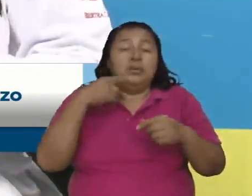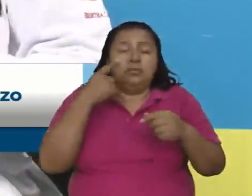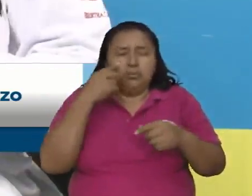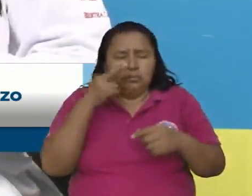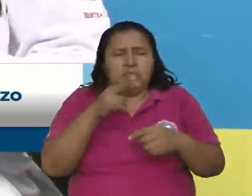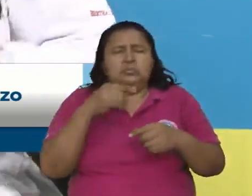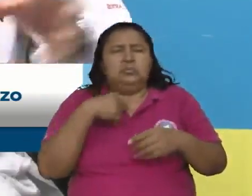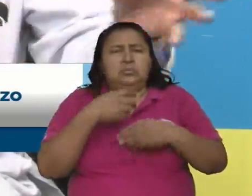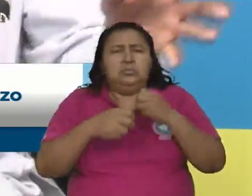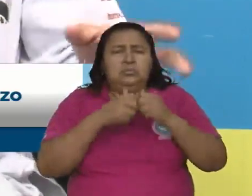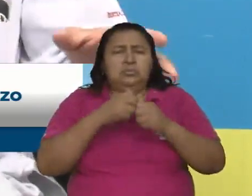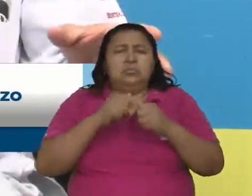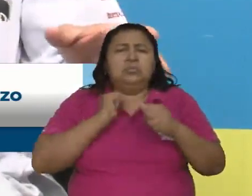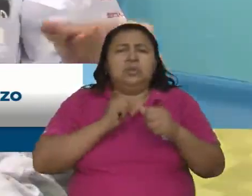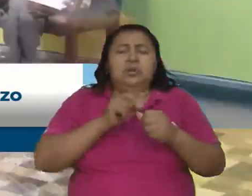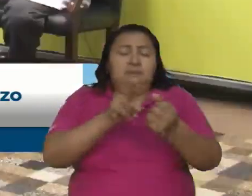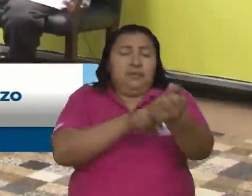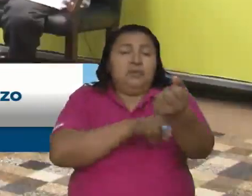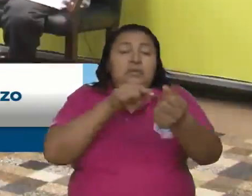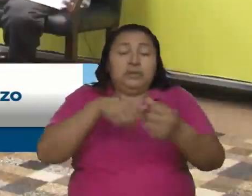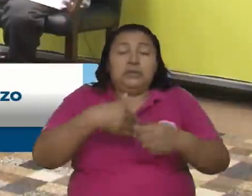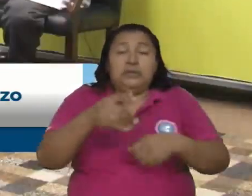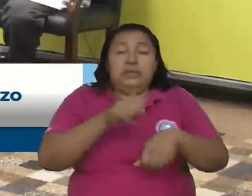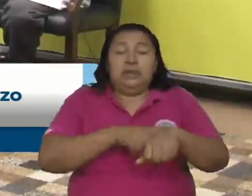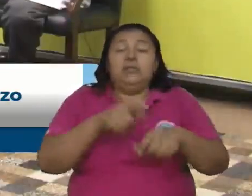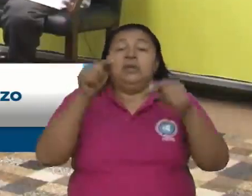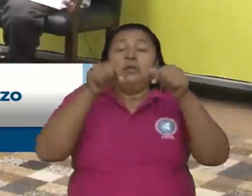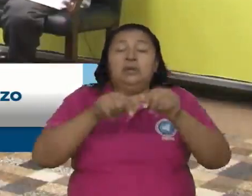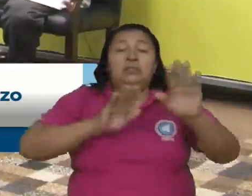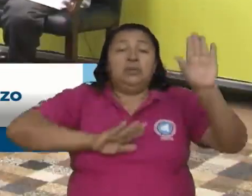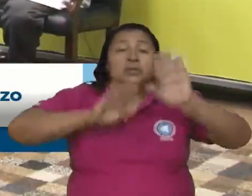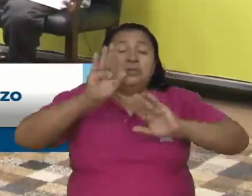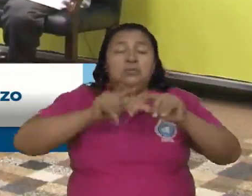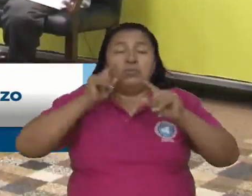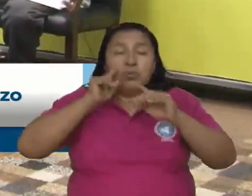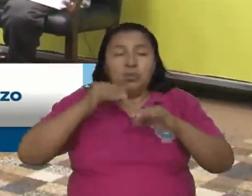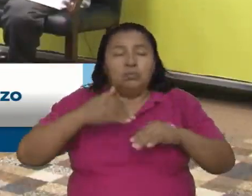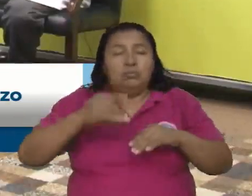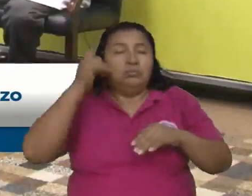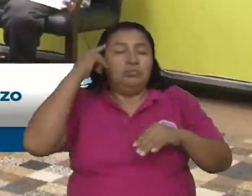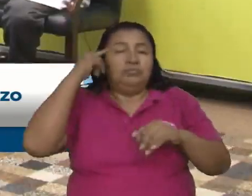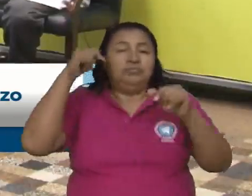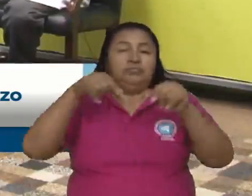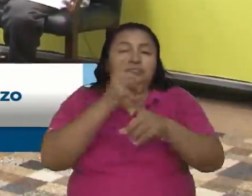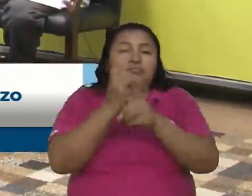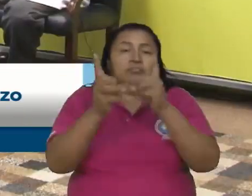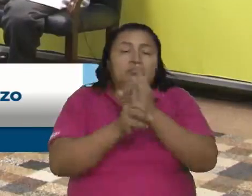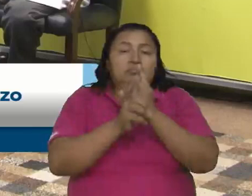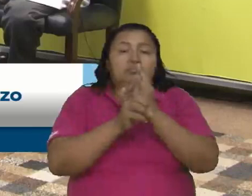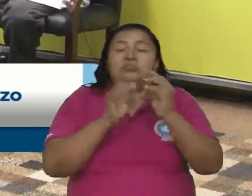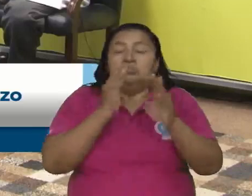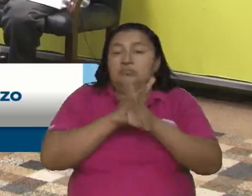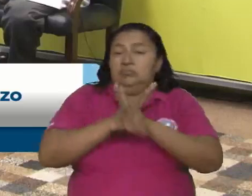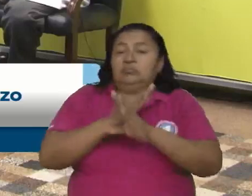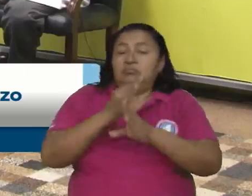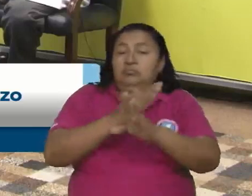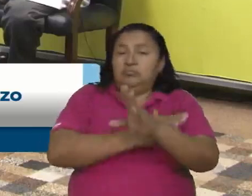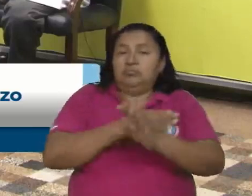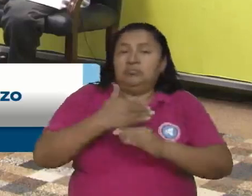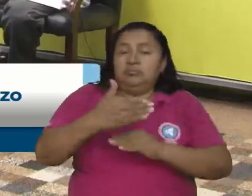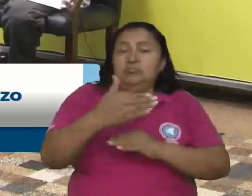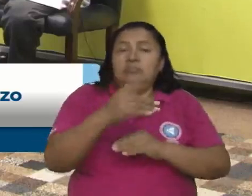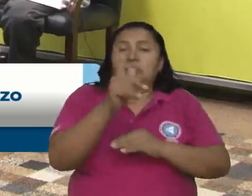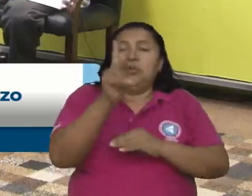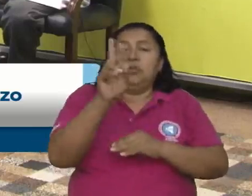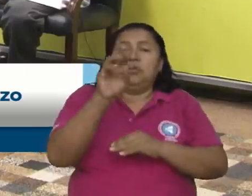enfermedad tromboembólica venosa en esos periodos. Y ahí es donde nosotros participamos en la prevención. Nosotros tenemos que evitar que ella llegue ahí, a la trombosis. Y